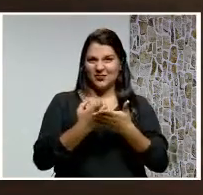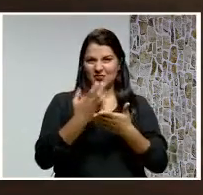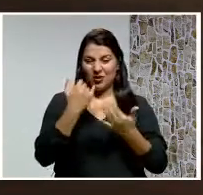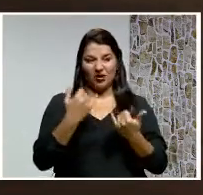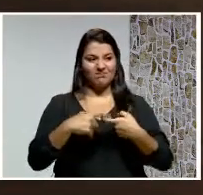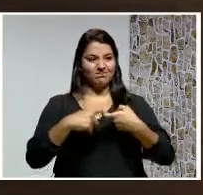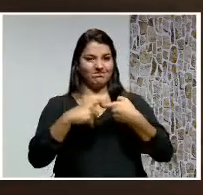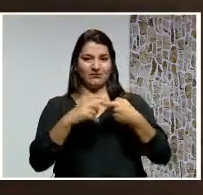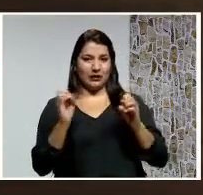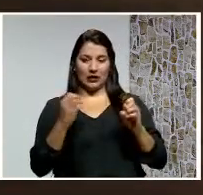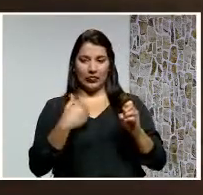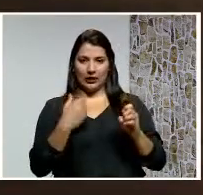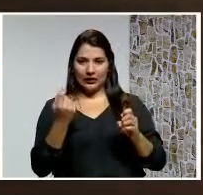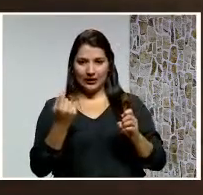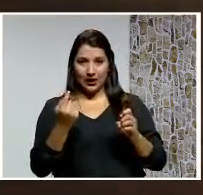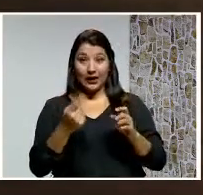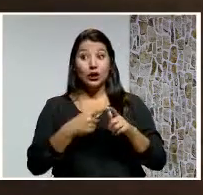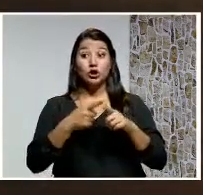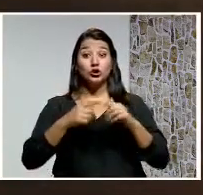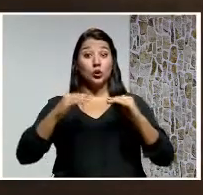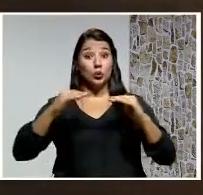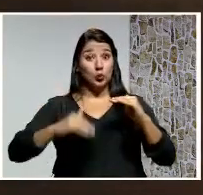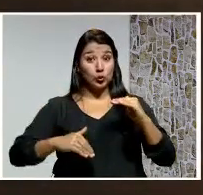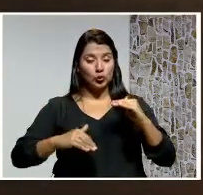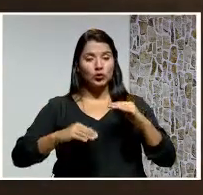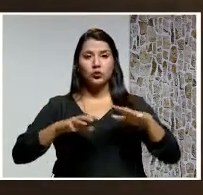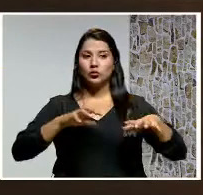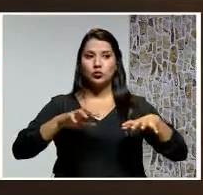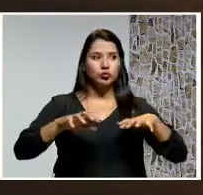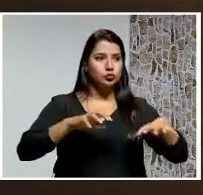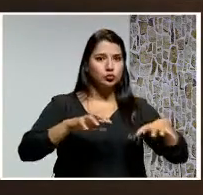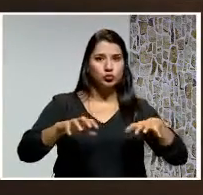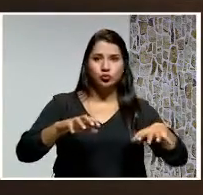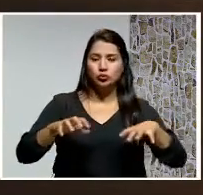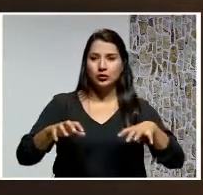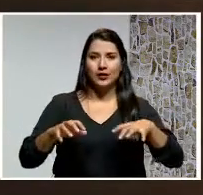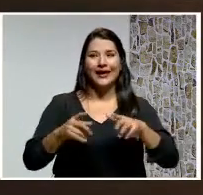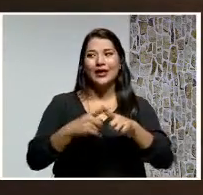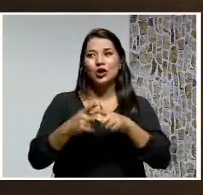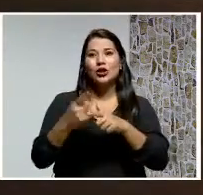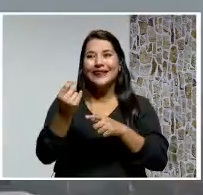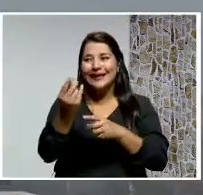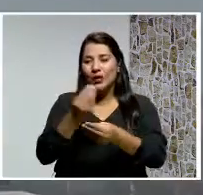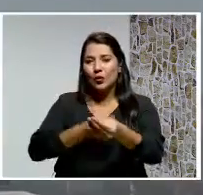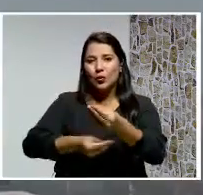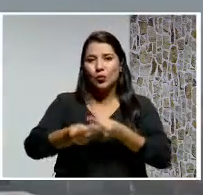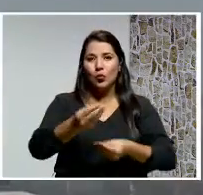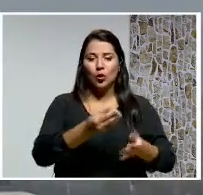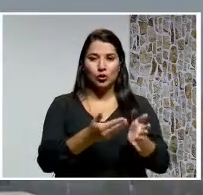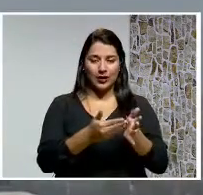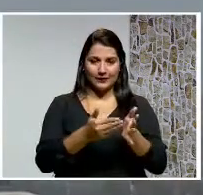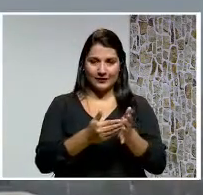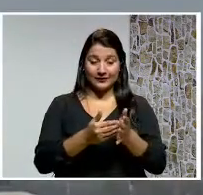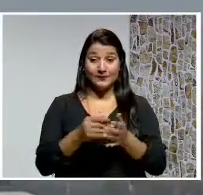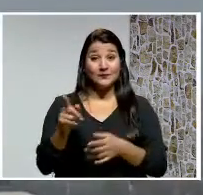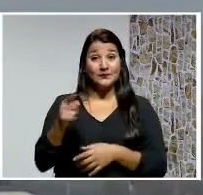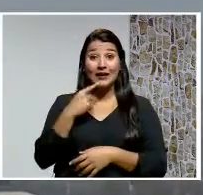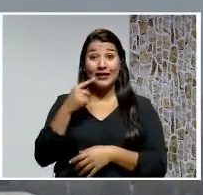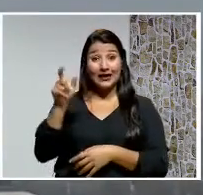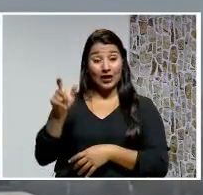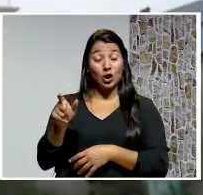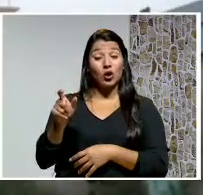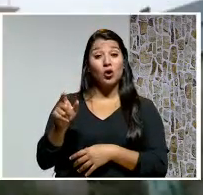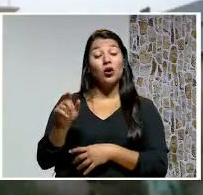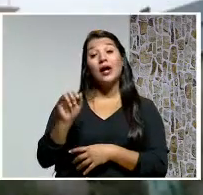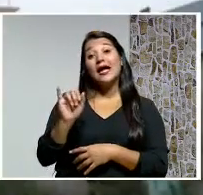crédito, se abarata el precio del dinero y el flujo de caja de las familias y de las empresas mejora. Corrales dijo que a pesar de